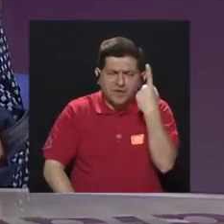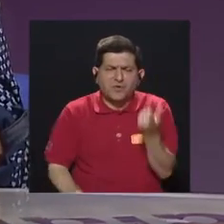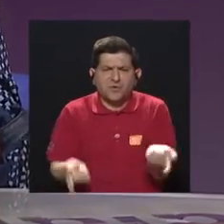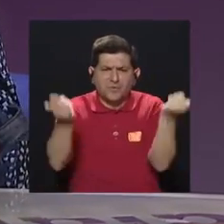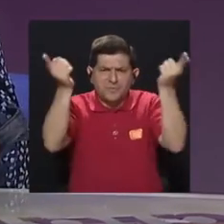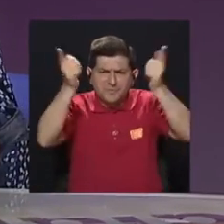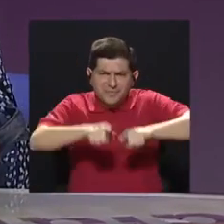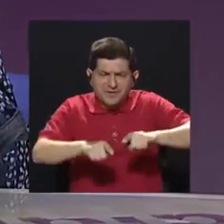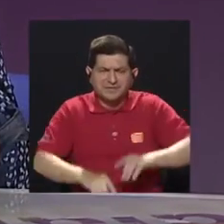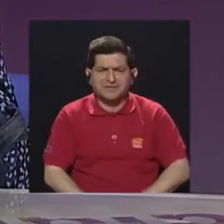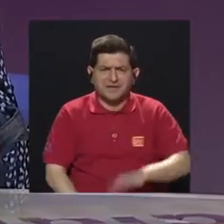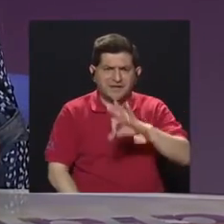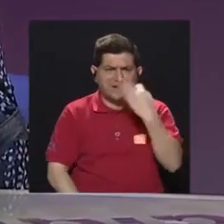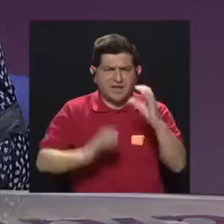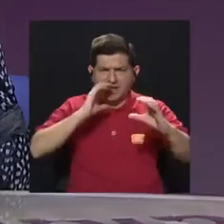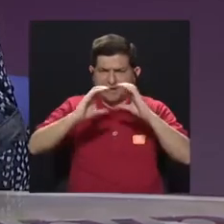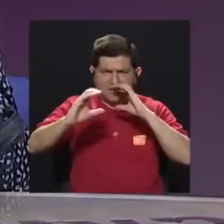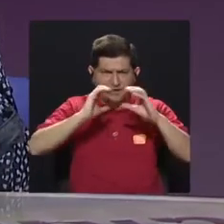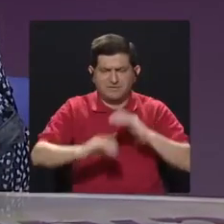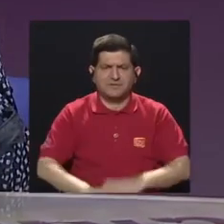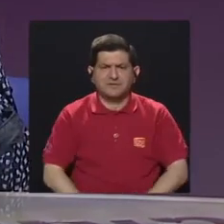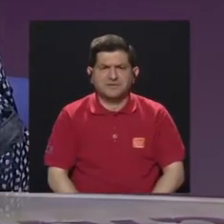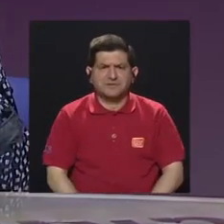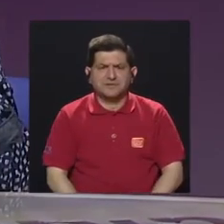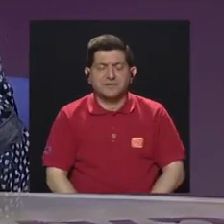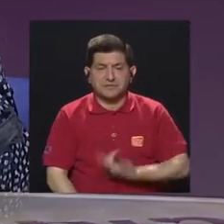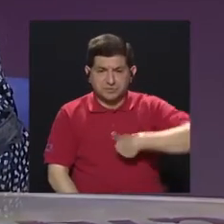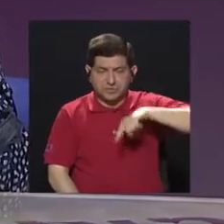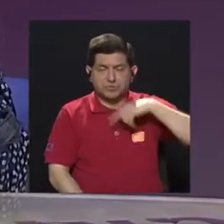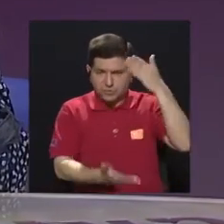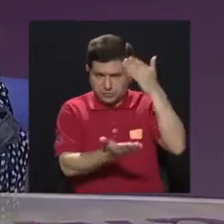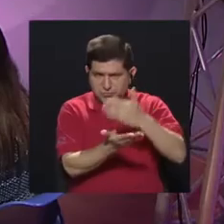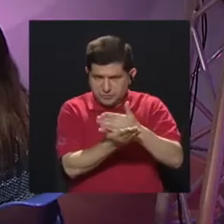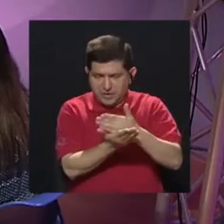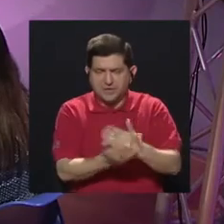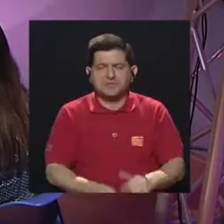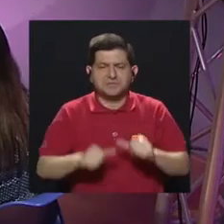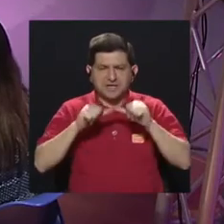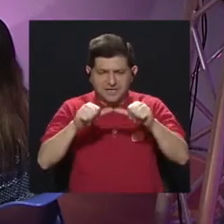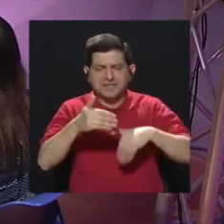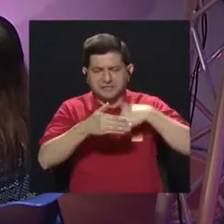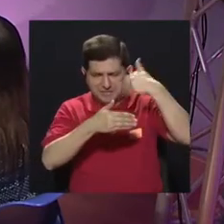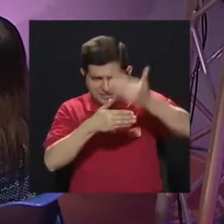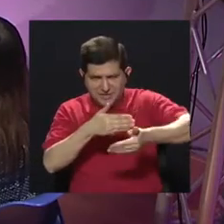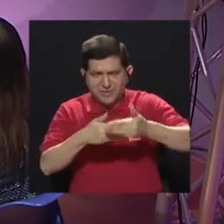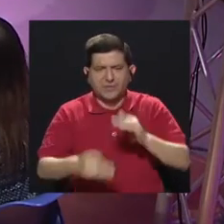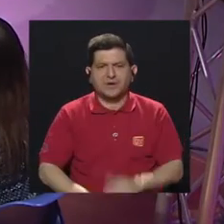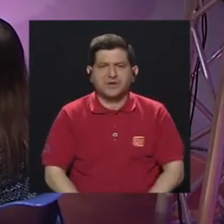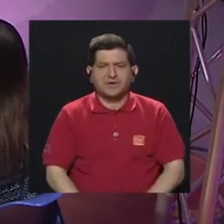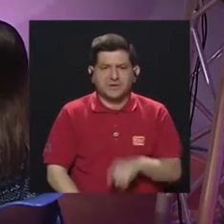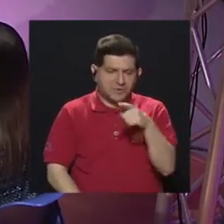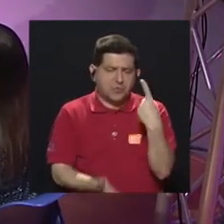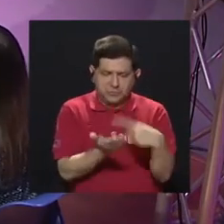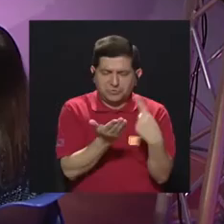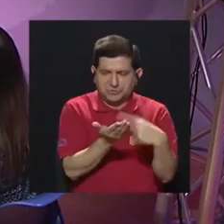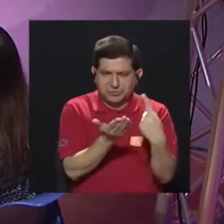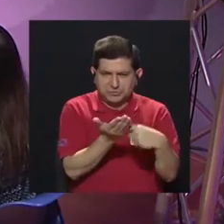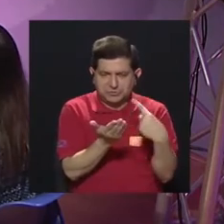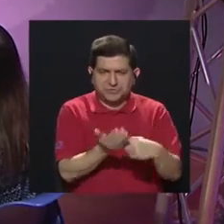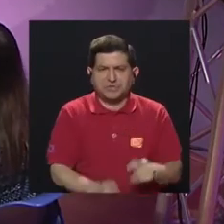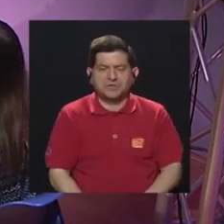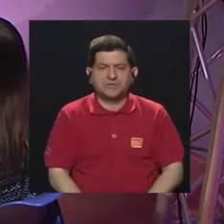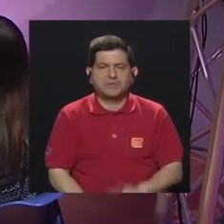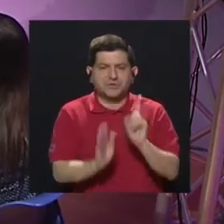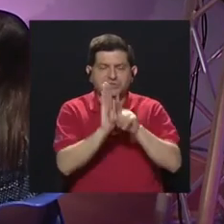en los medios noticiosos vamos a un corte y en el siguiente segmento lo discutimos y en